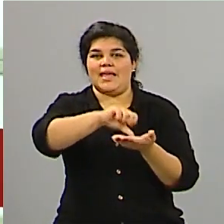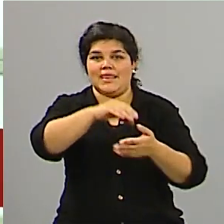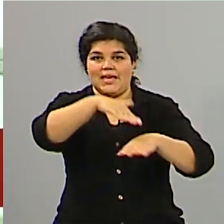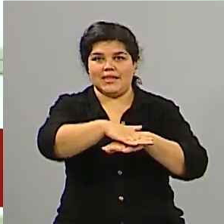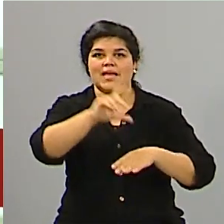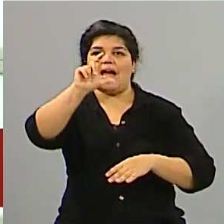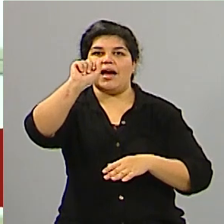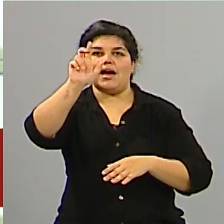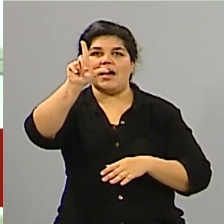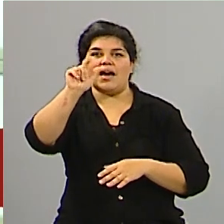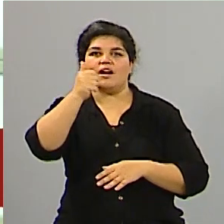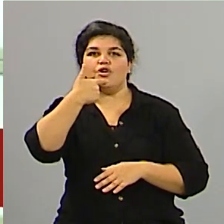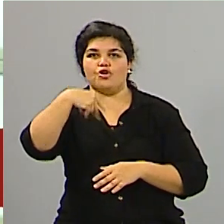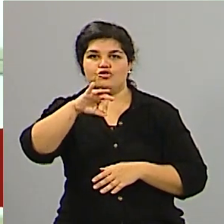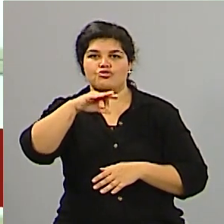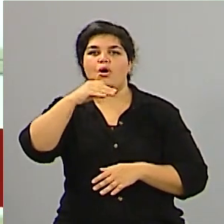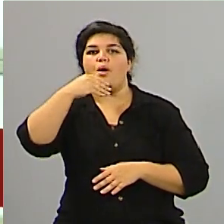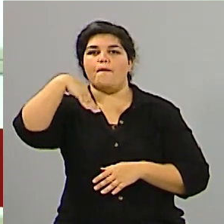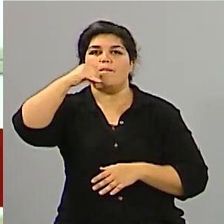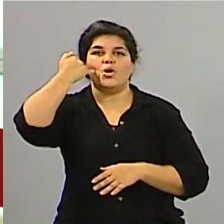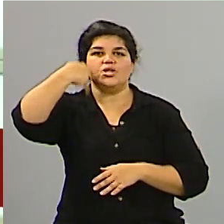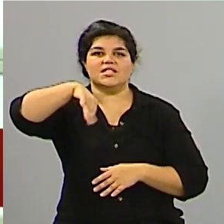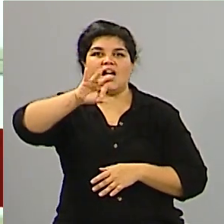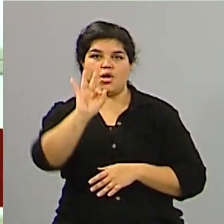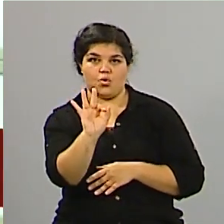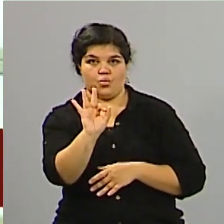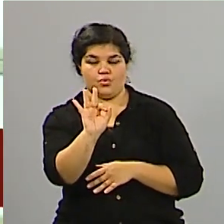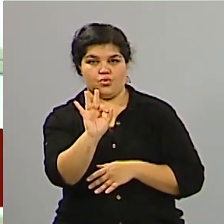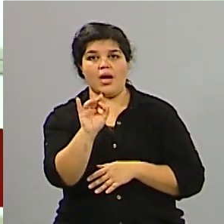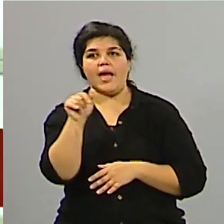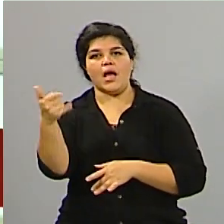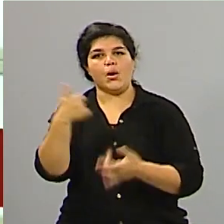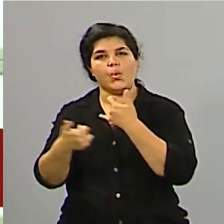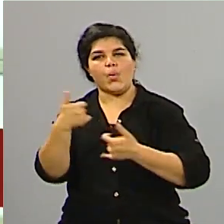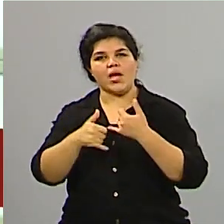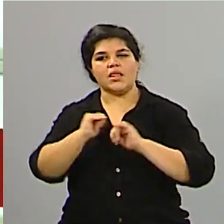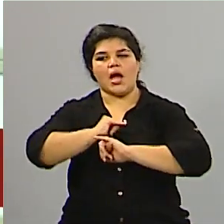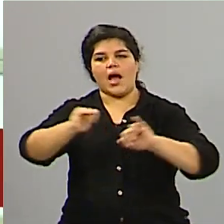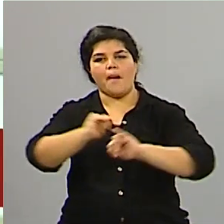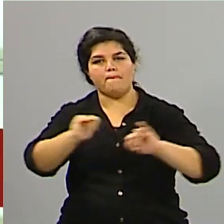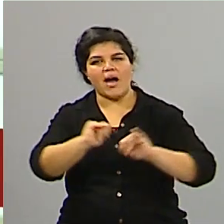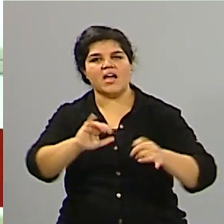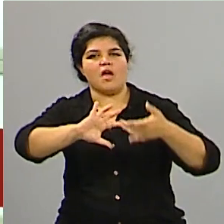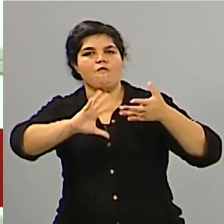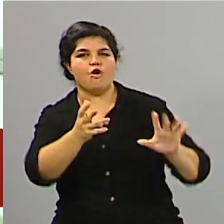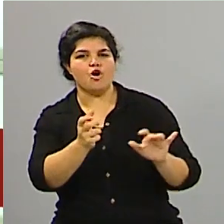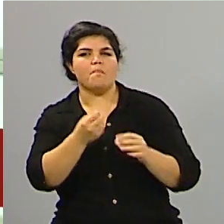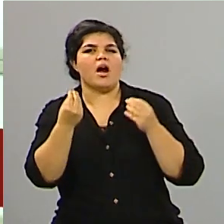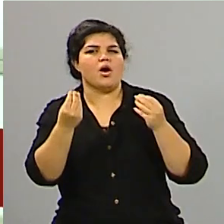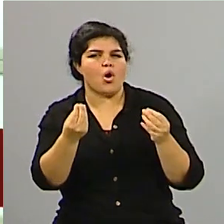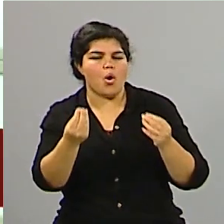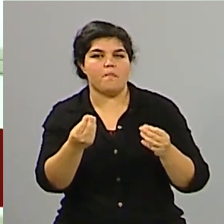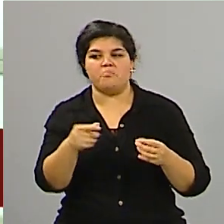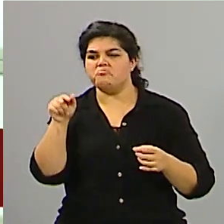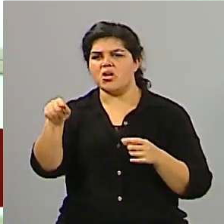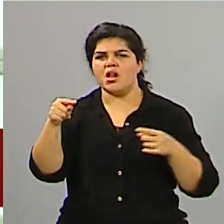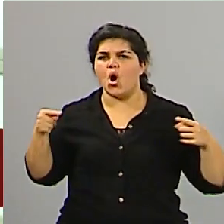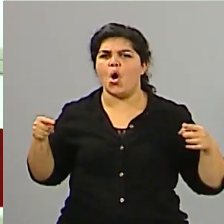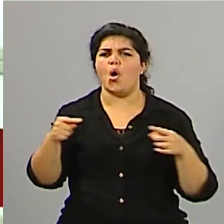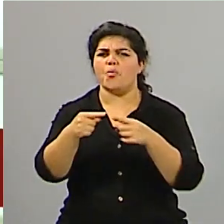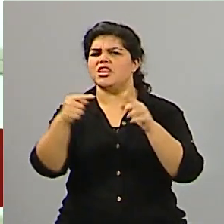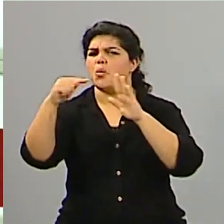precandidato a intendente por la ciudad de Mendoza, por la interna de Cambia Mendoza, es Carlos Moyano, quien va a estar charlando un poquito